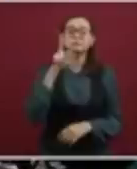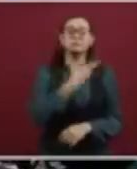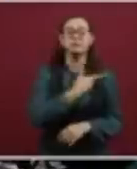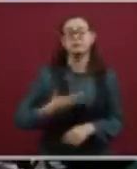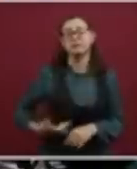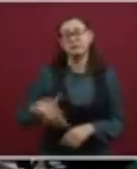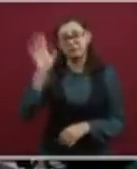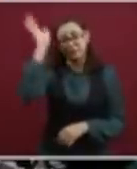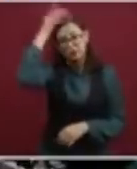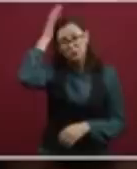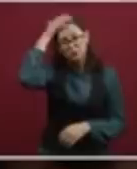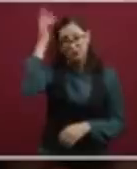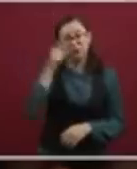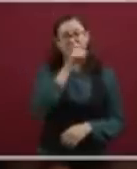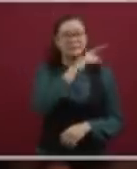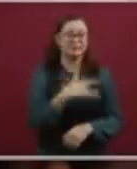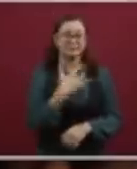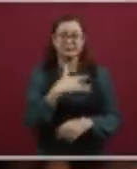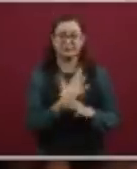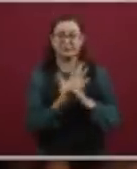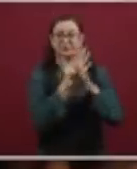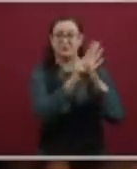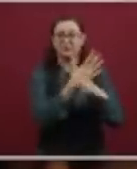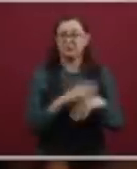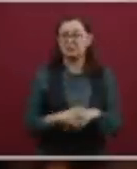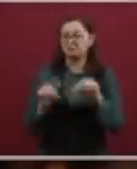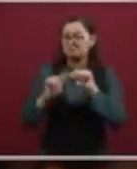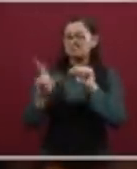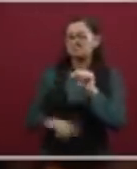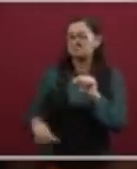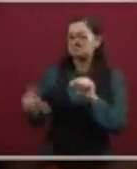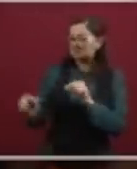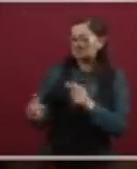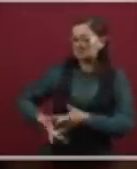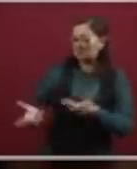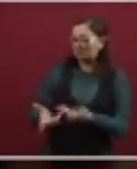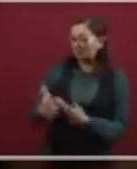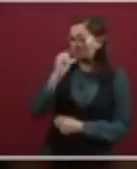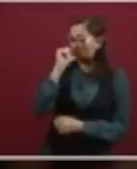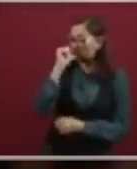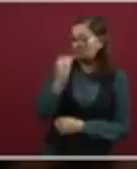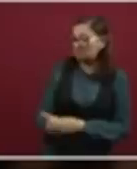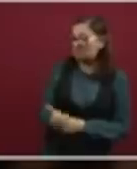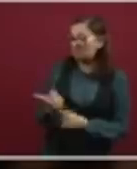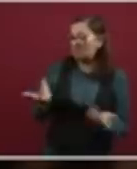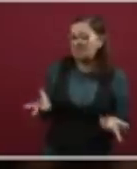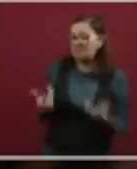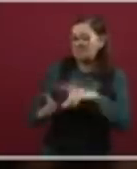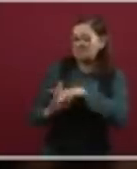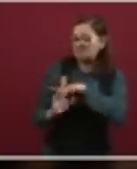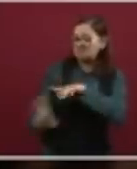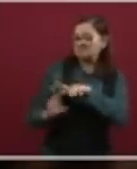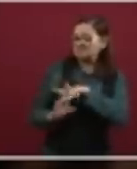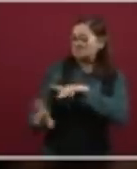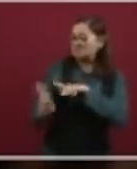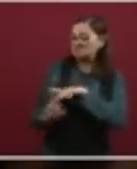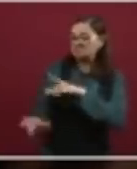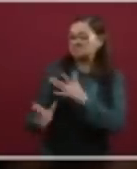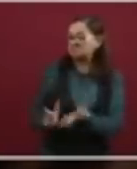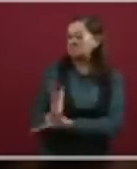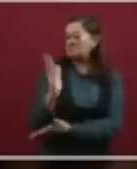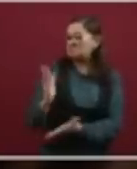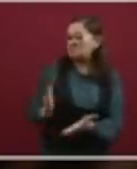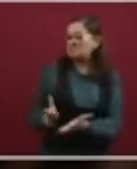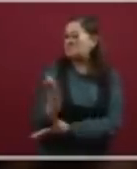ayer afirmó que está muy decepcionado de que México no esté haciendo nada respecto a evitar inmigrantes ilegales que